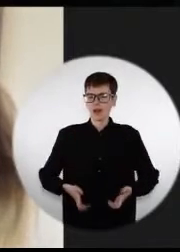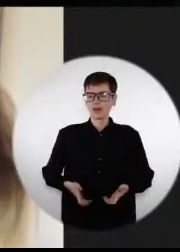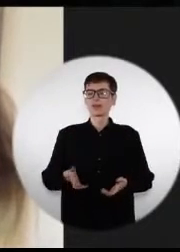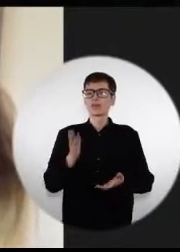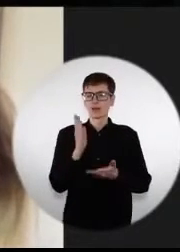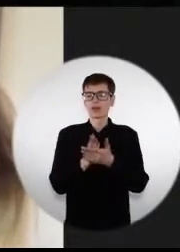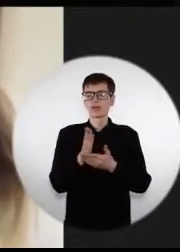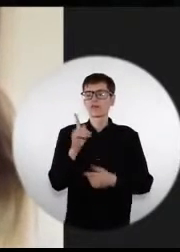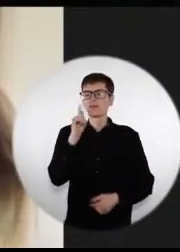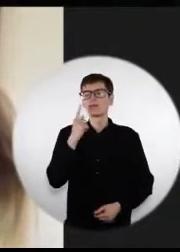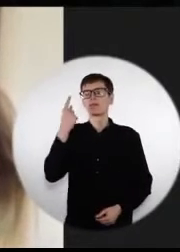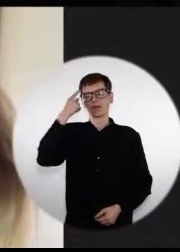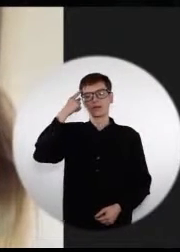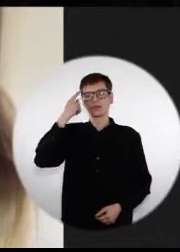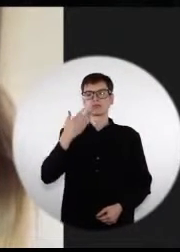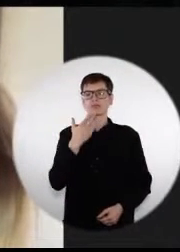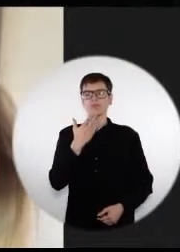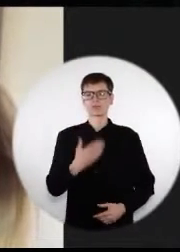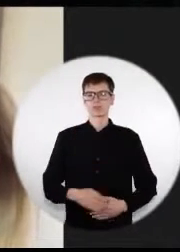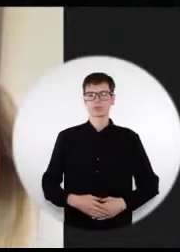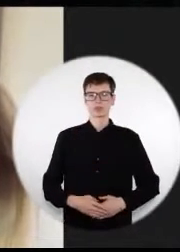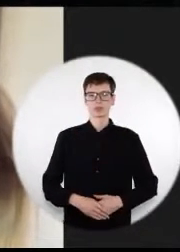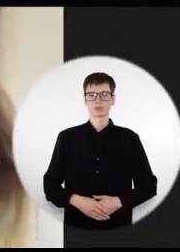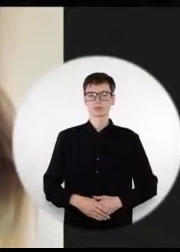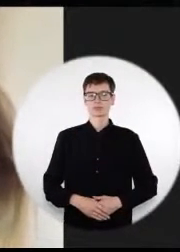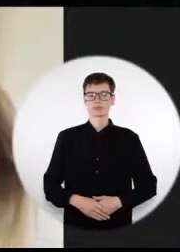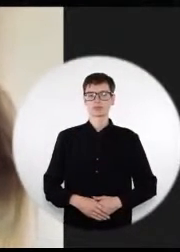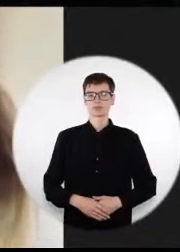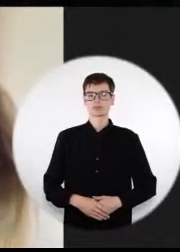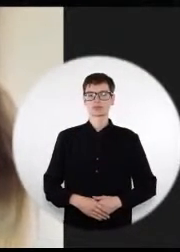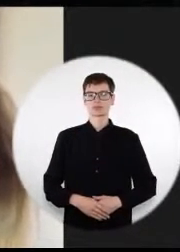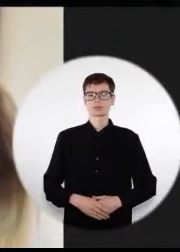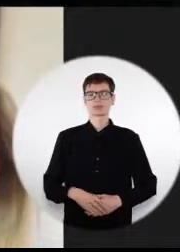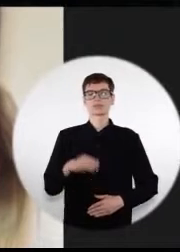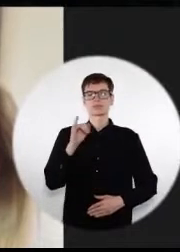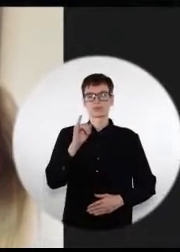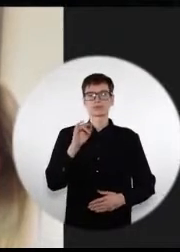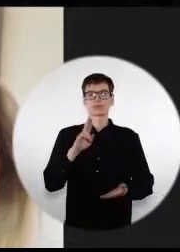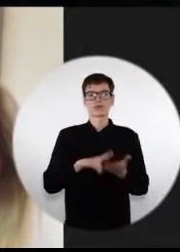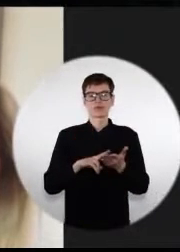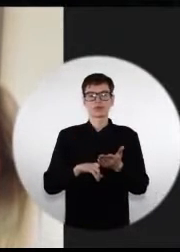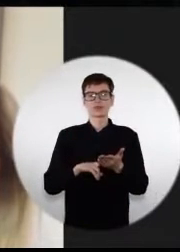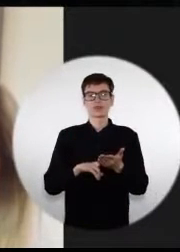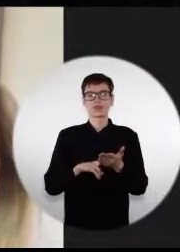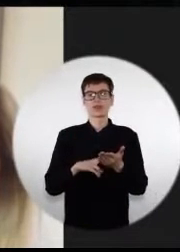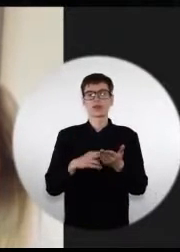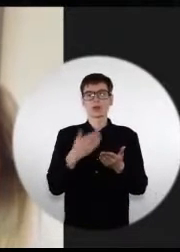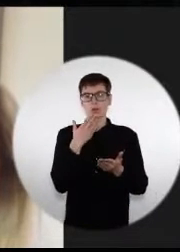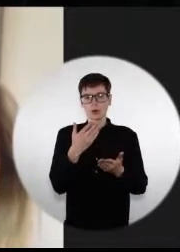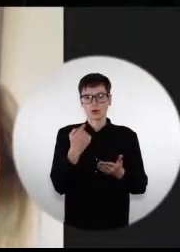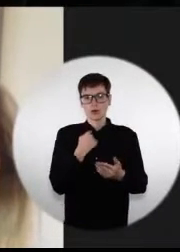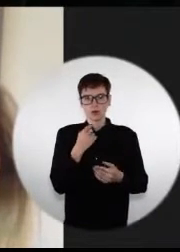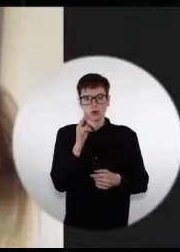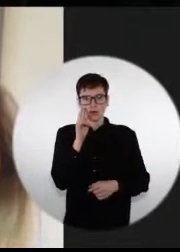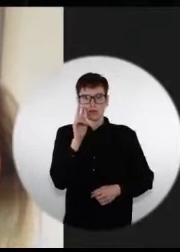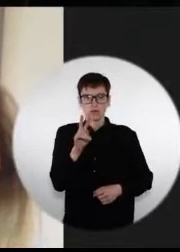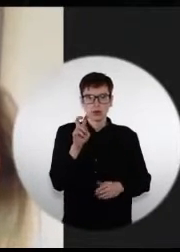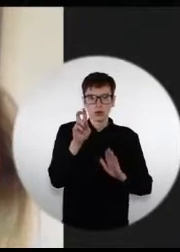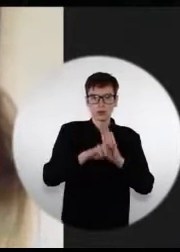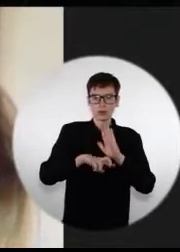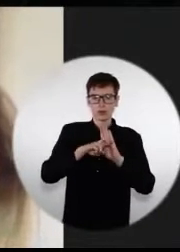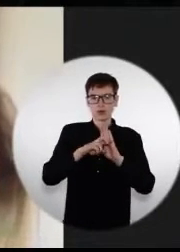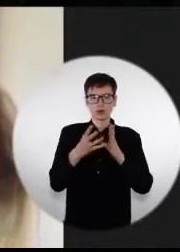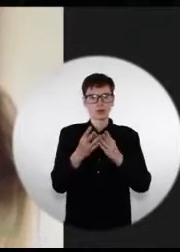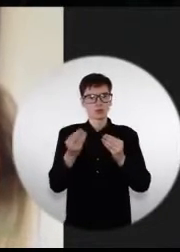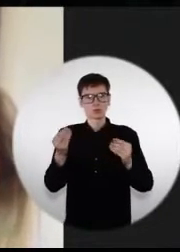producción ética éticamente como hay que hay que tener eso también en consideración quizás